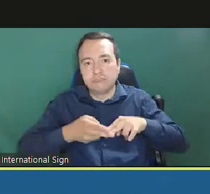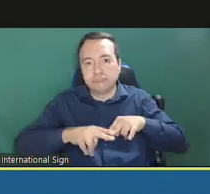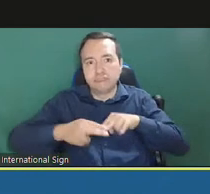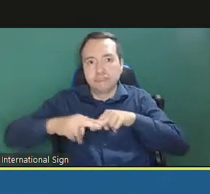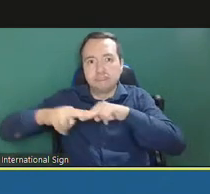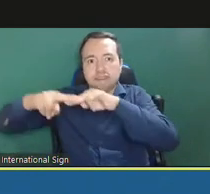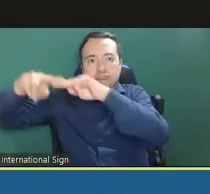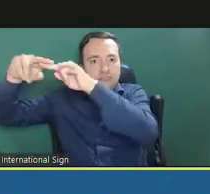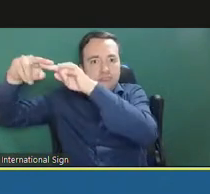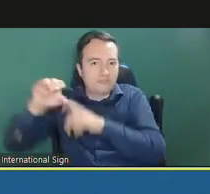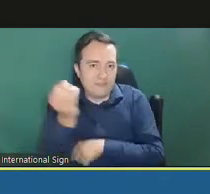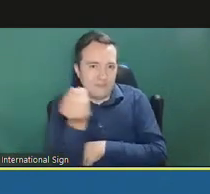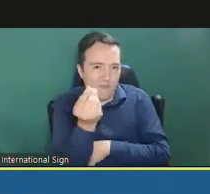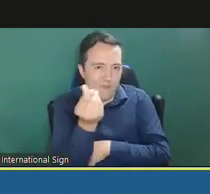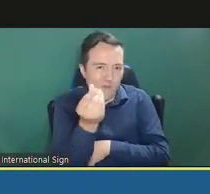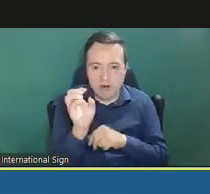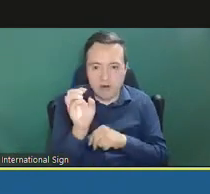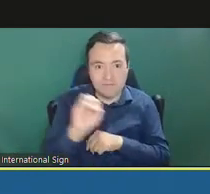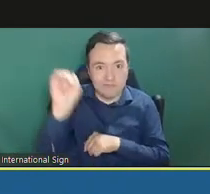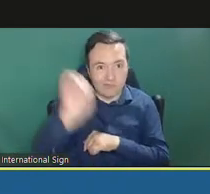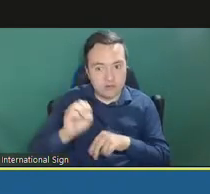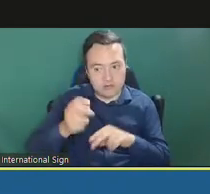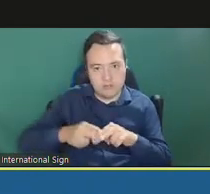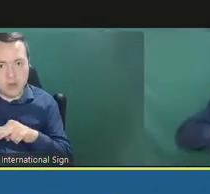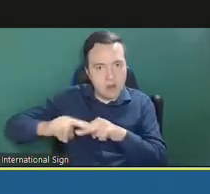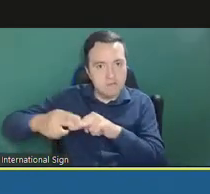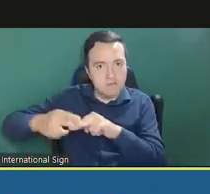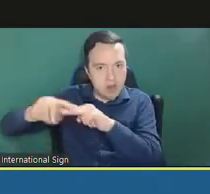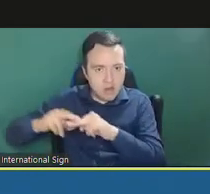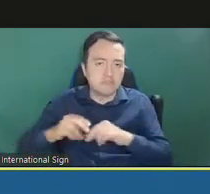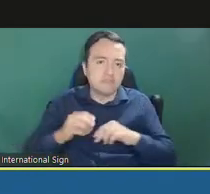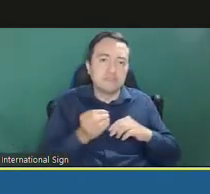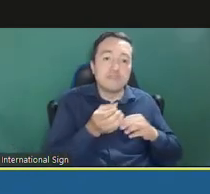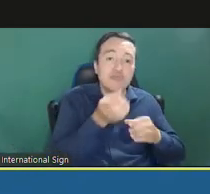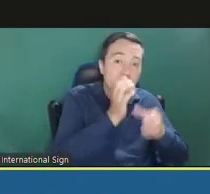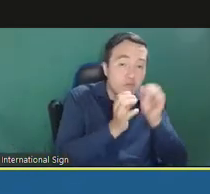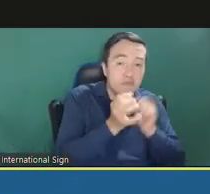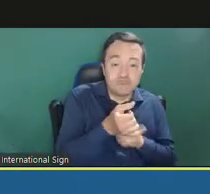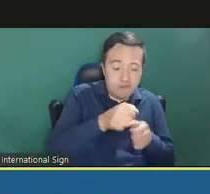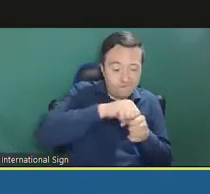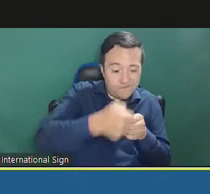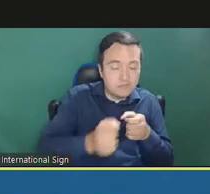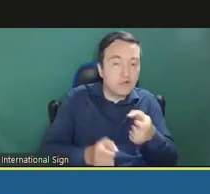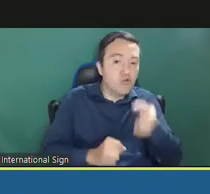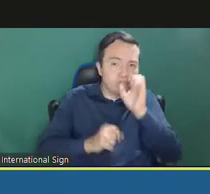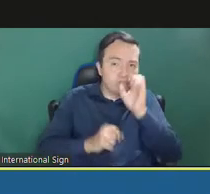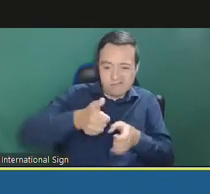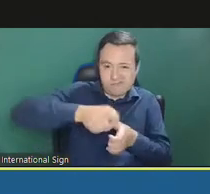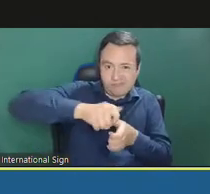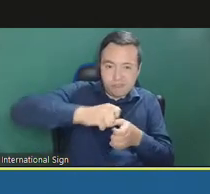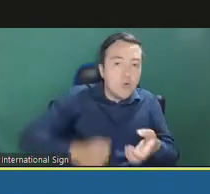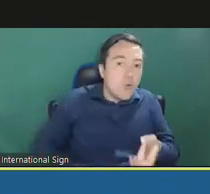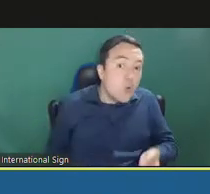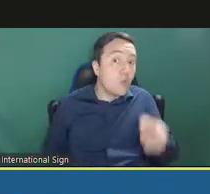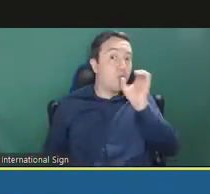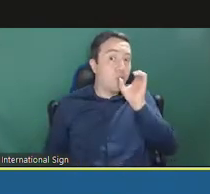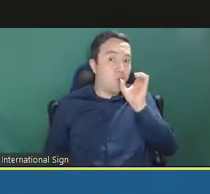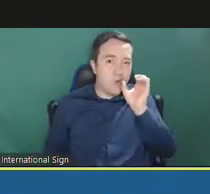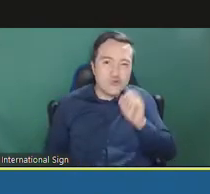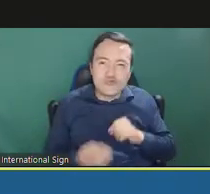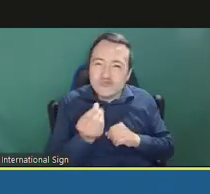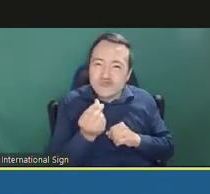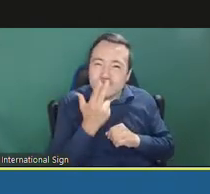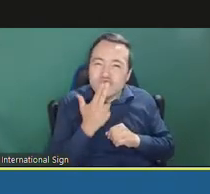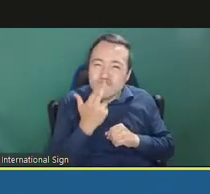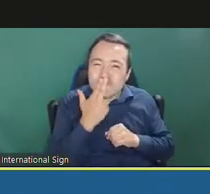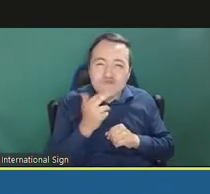con respecto a las bebidas azucaradas si bien el país es el número de países que